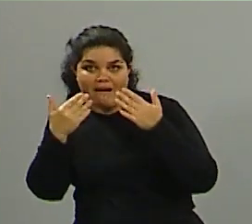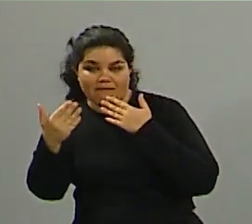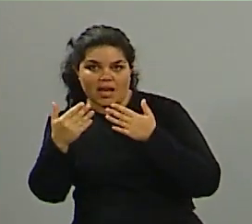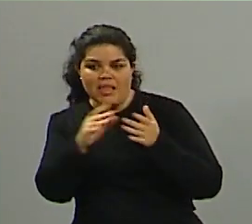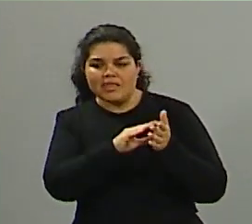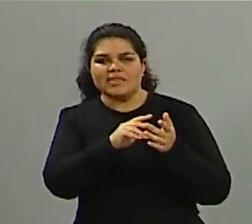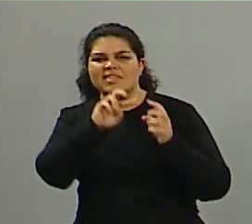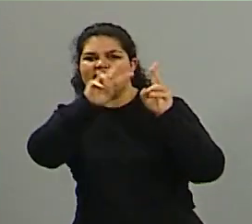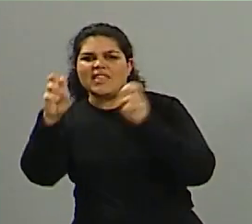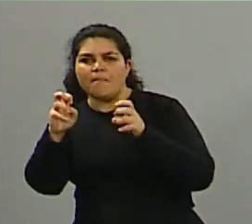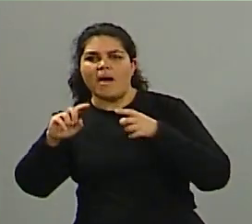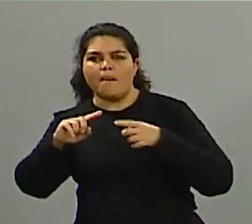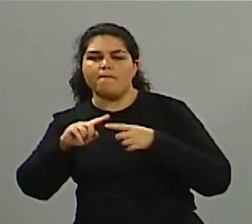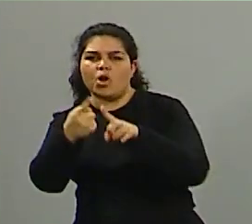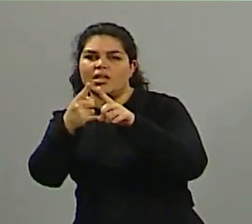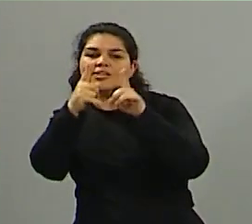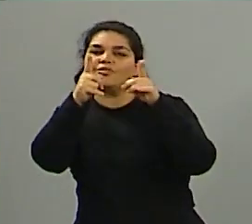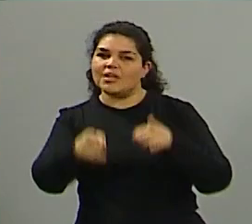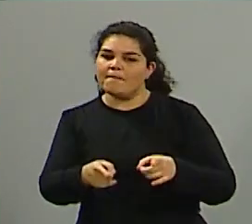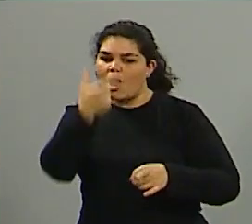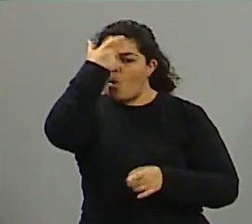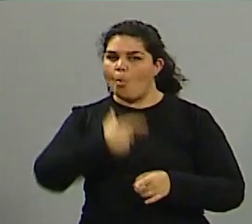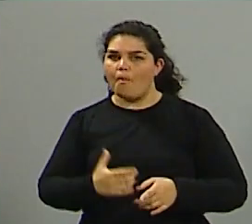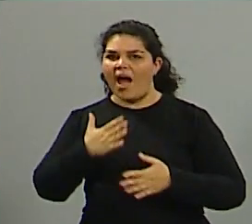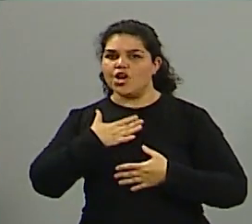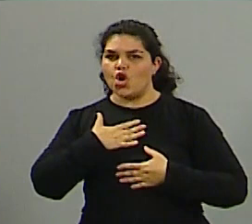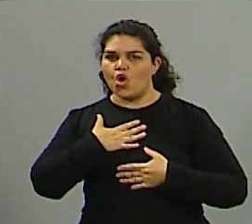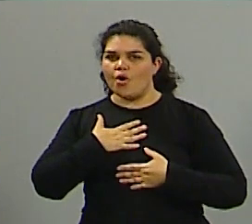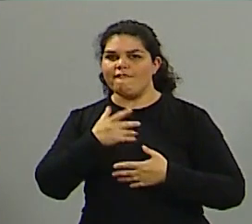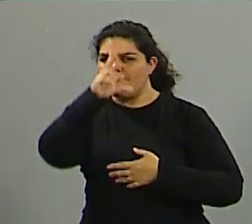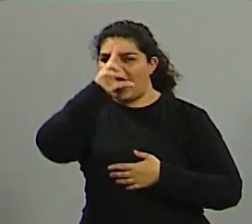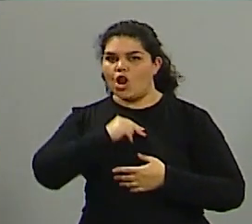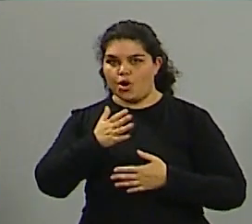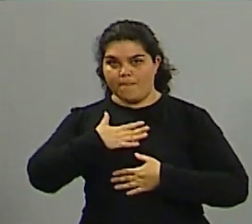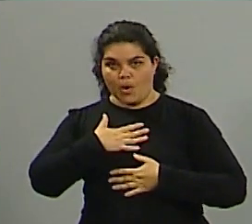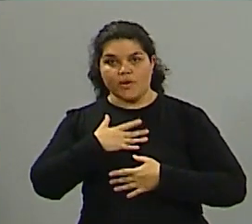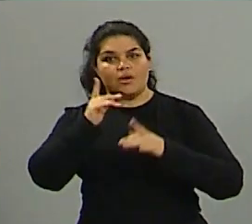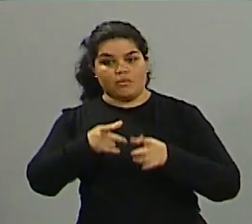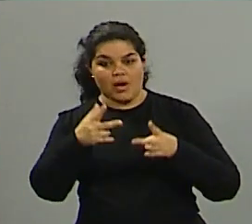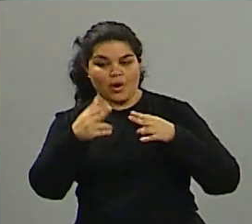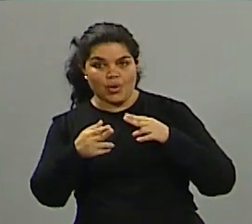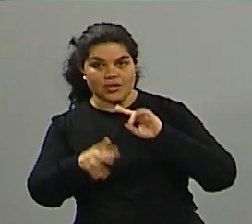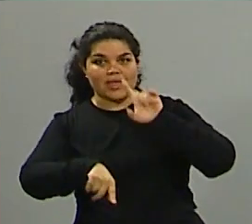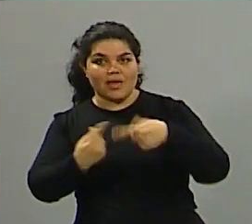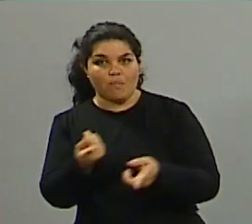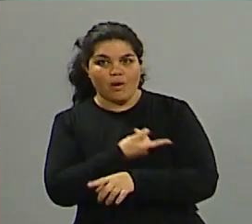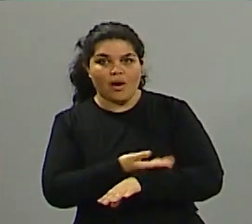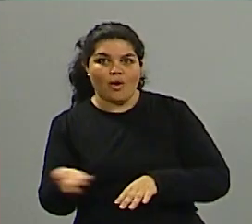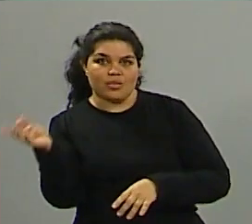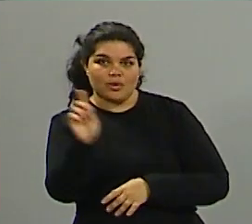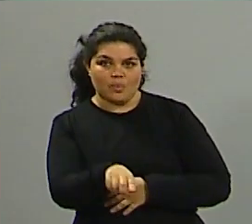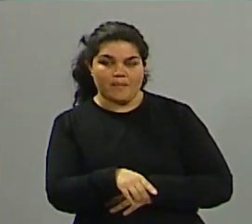costado político, de su costado humano también. Me parece que eso es muy interesante poder seguir hablándolo. Nos vamos a una pausa, enseguida regresamos, estamos en Chat